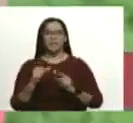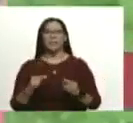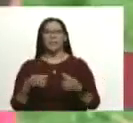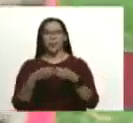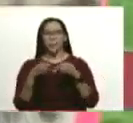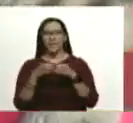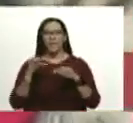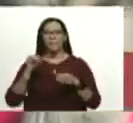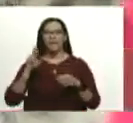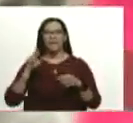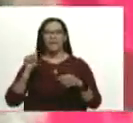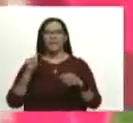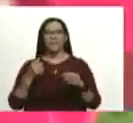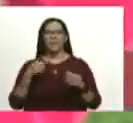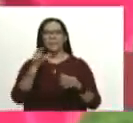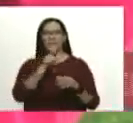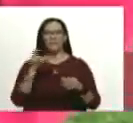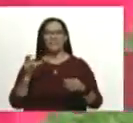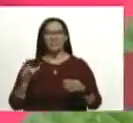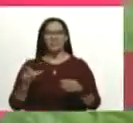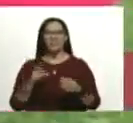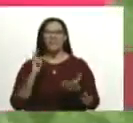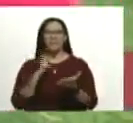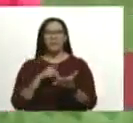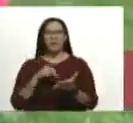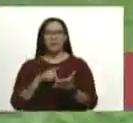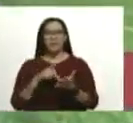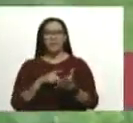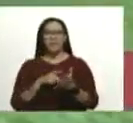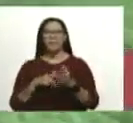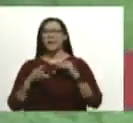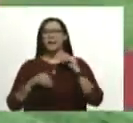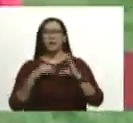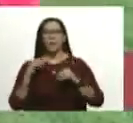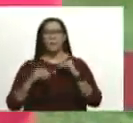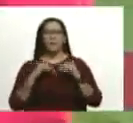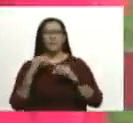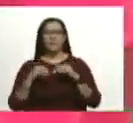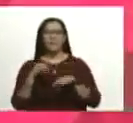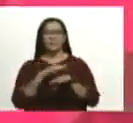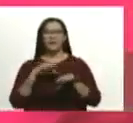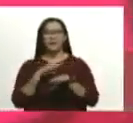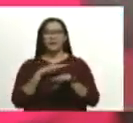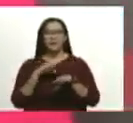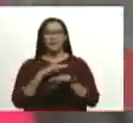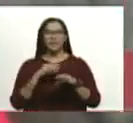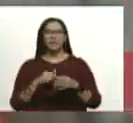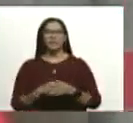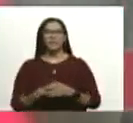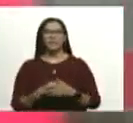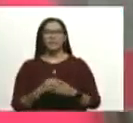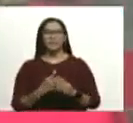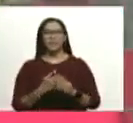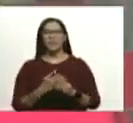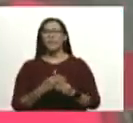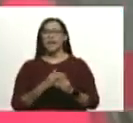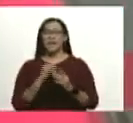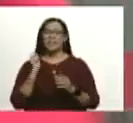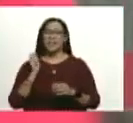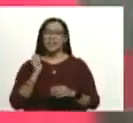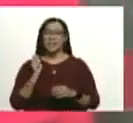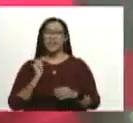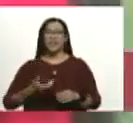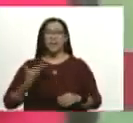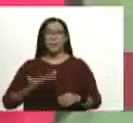María Gabriela y mi persona Jordana Chacón estamos acá para conversar con el ministro Josué Lorca, quien además le toca una tarea bien